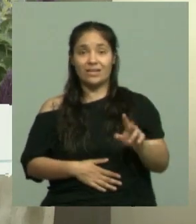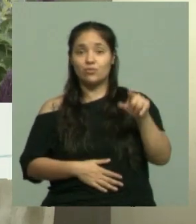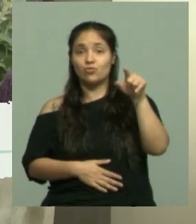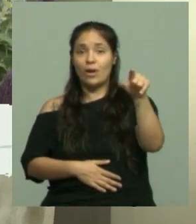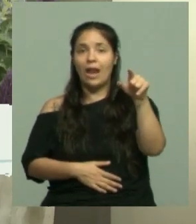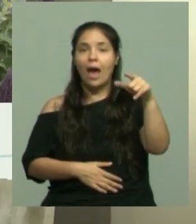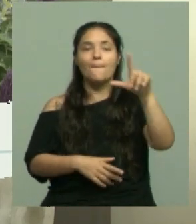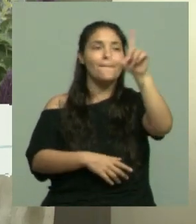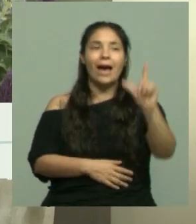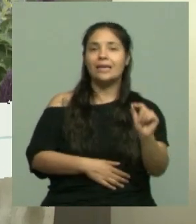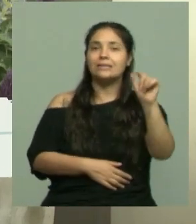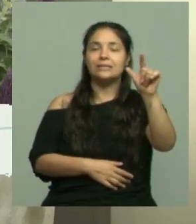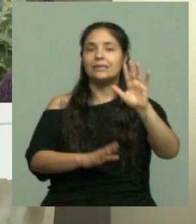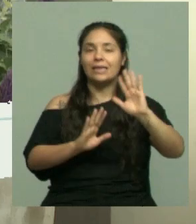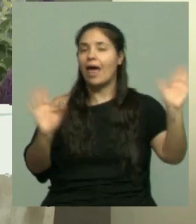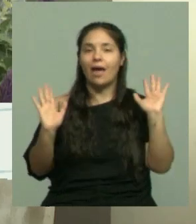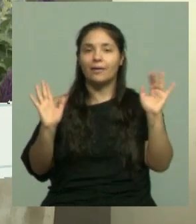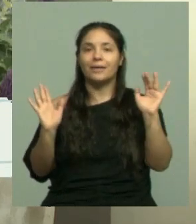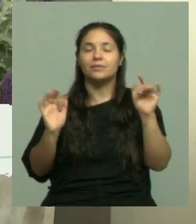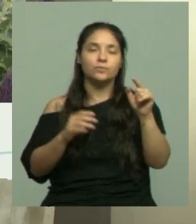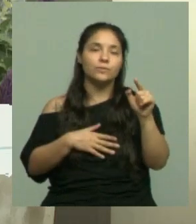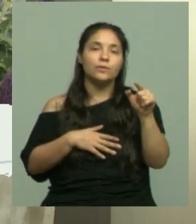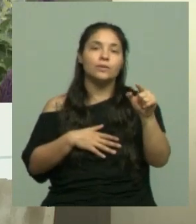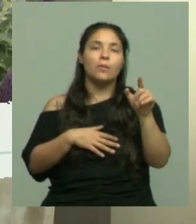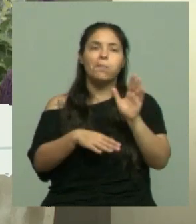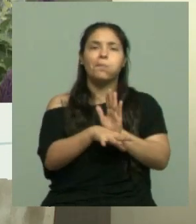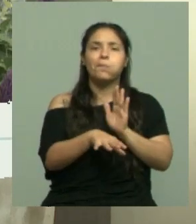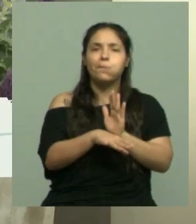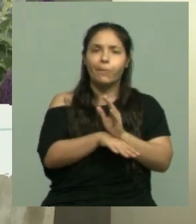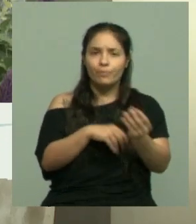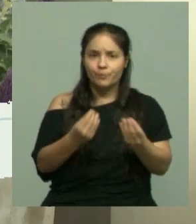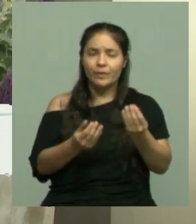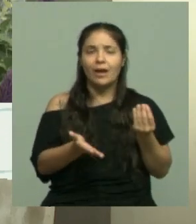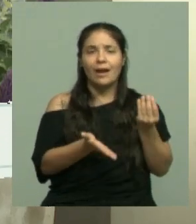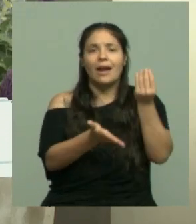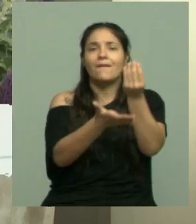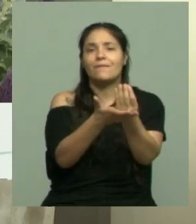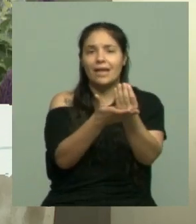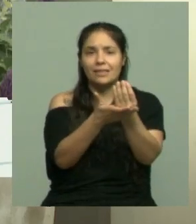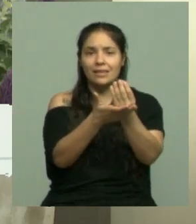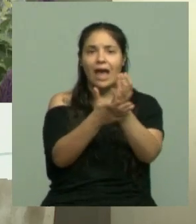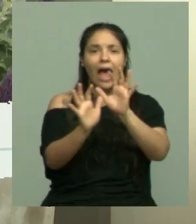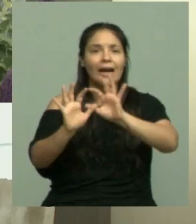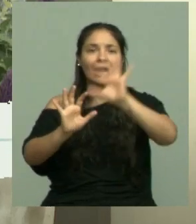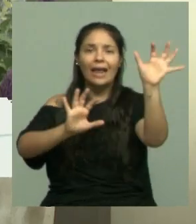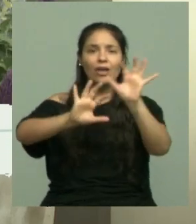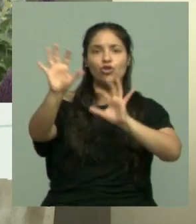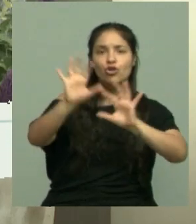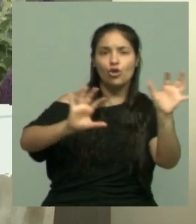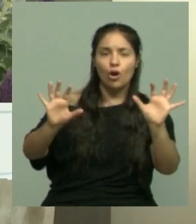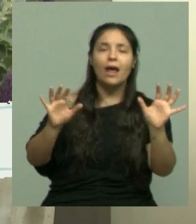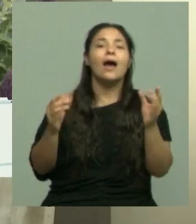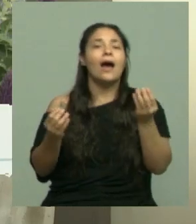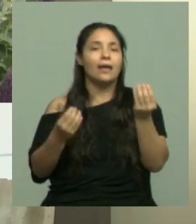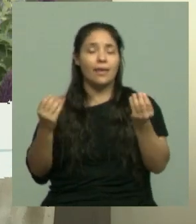que Venezuela, ni nada menos, sino que es el referente en relación a la región, en relación a las políticas que